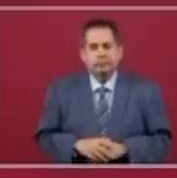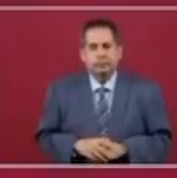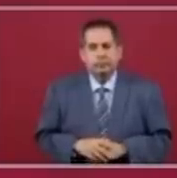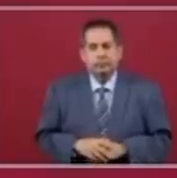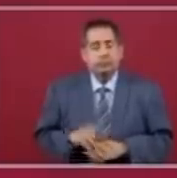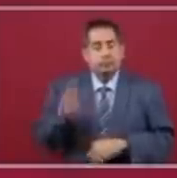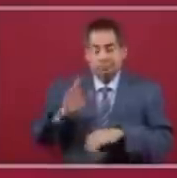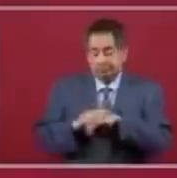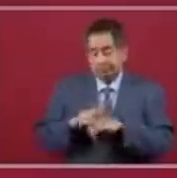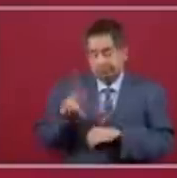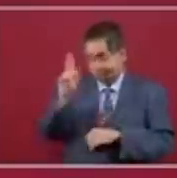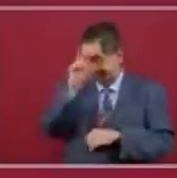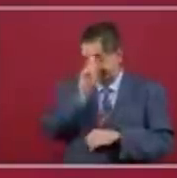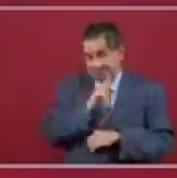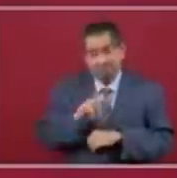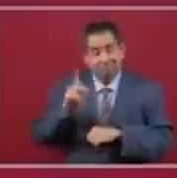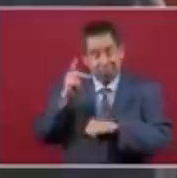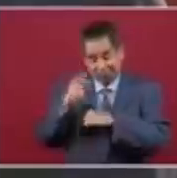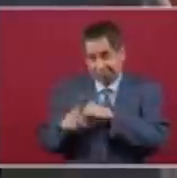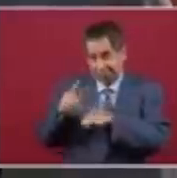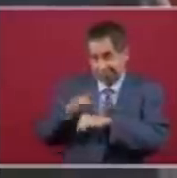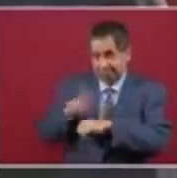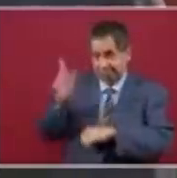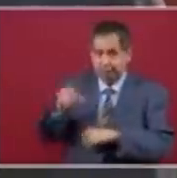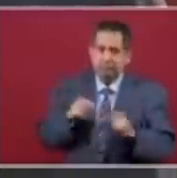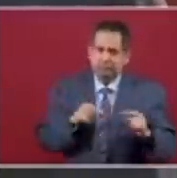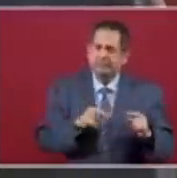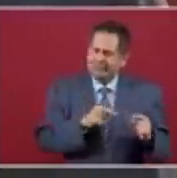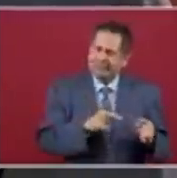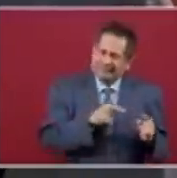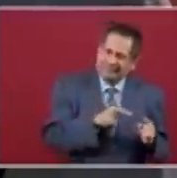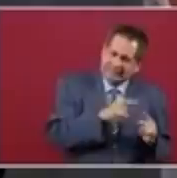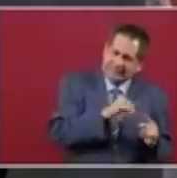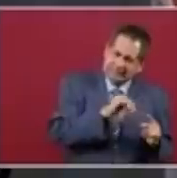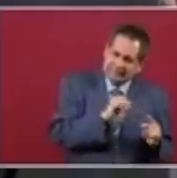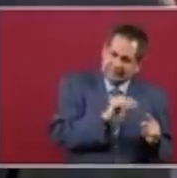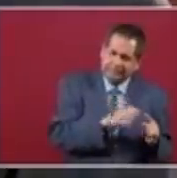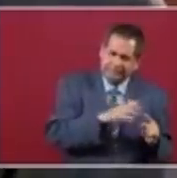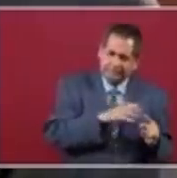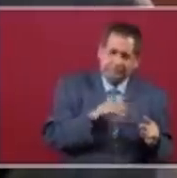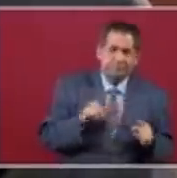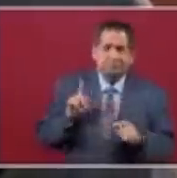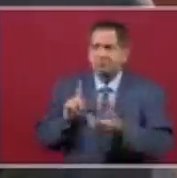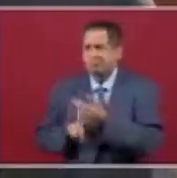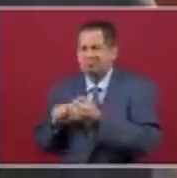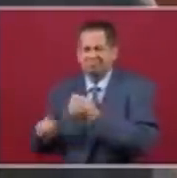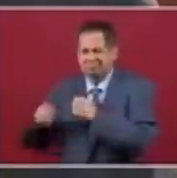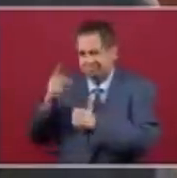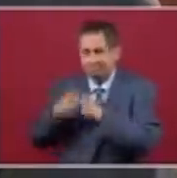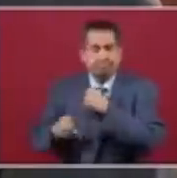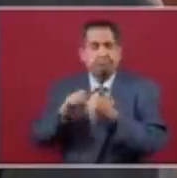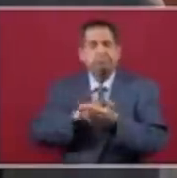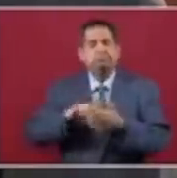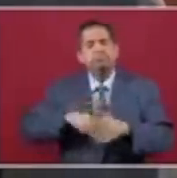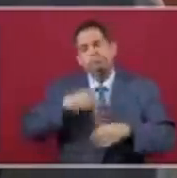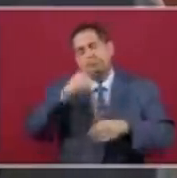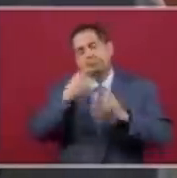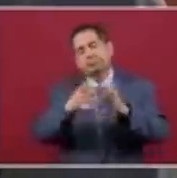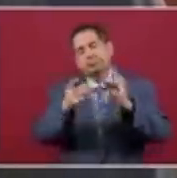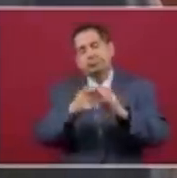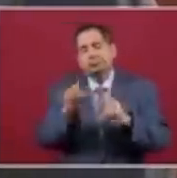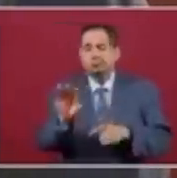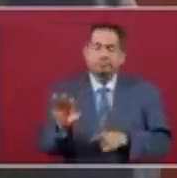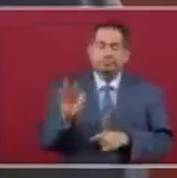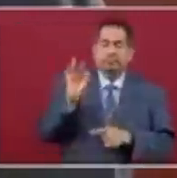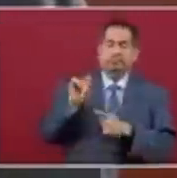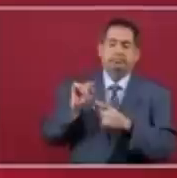es todavía peor que lo que sucede en Cajeme. Por ejemplo, yo les comentaba aquí que se seleccionó